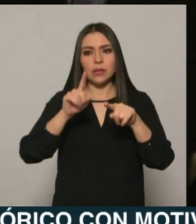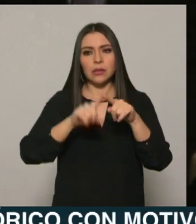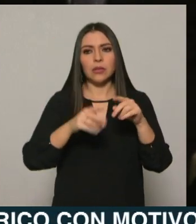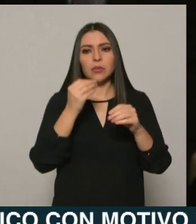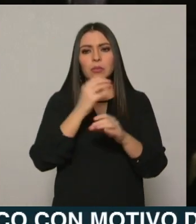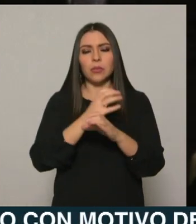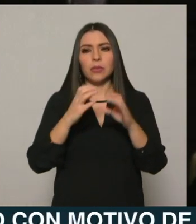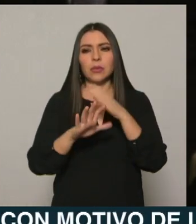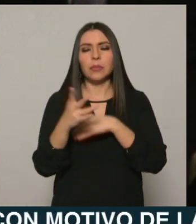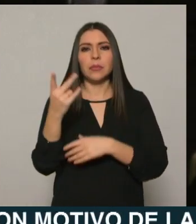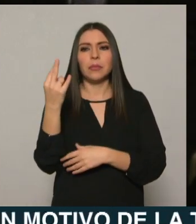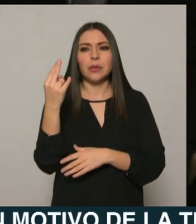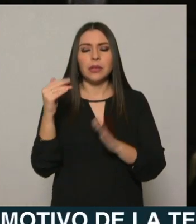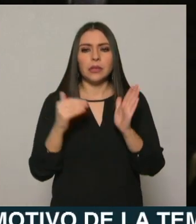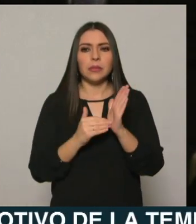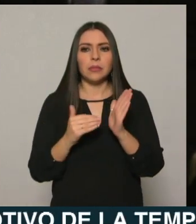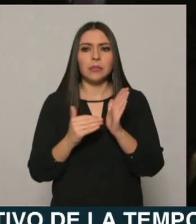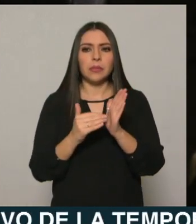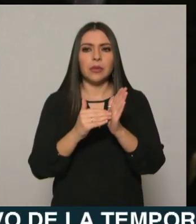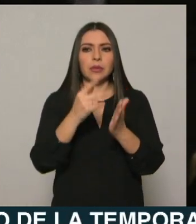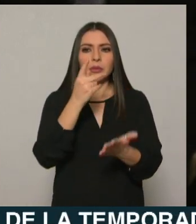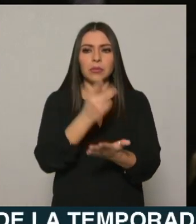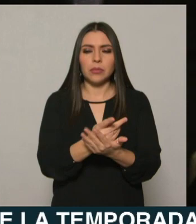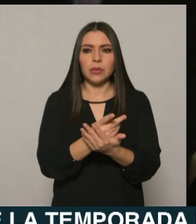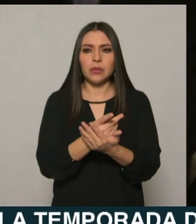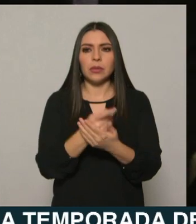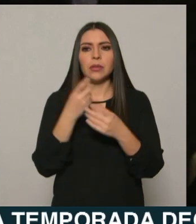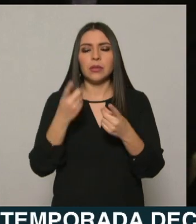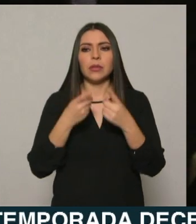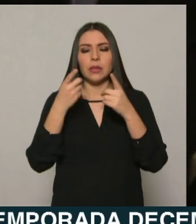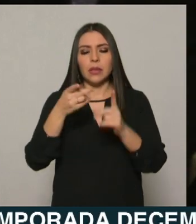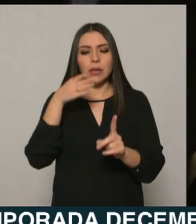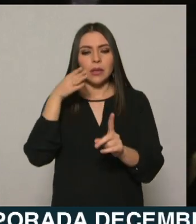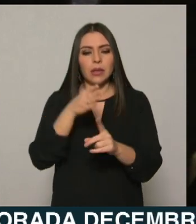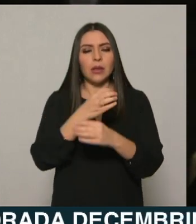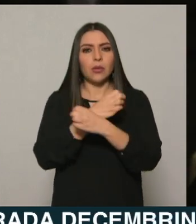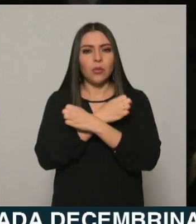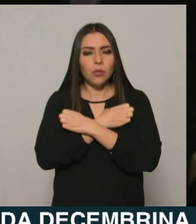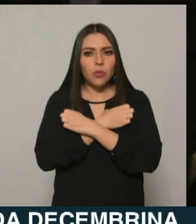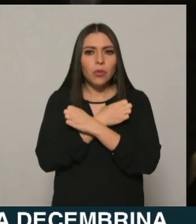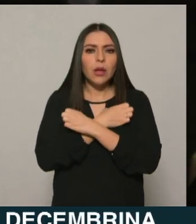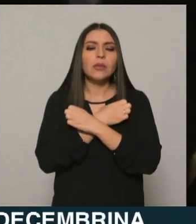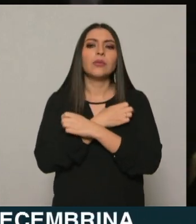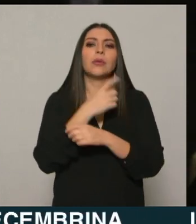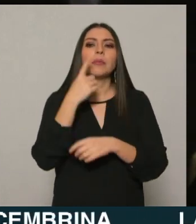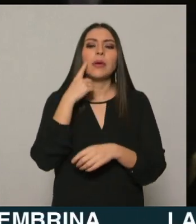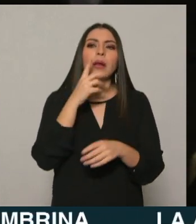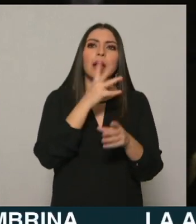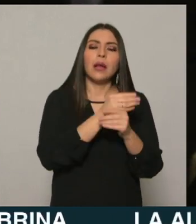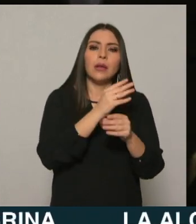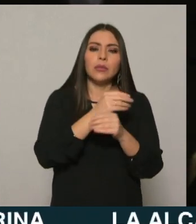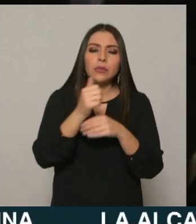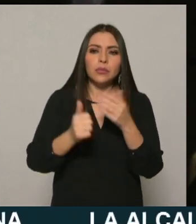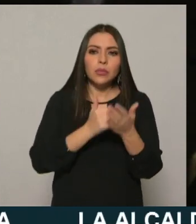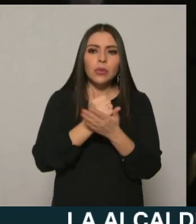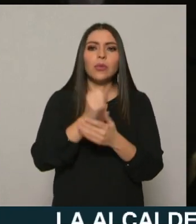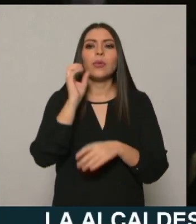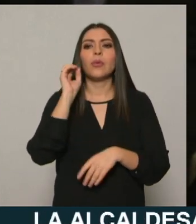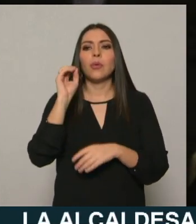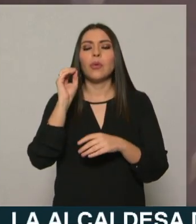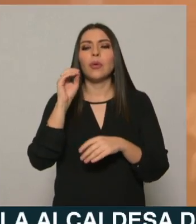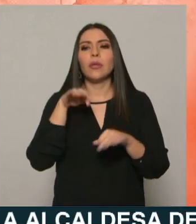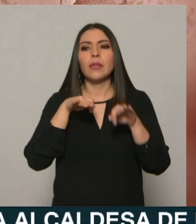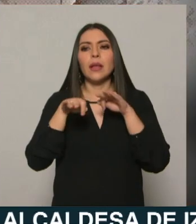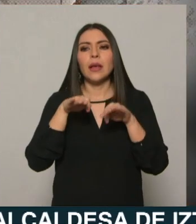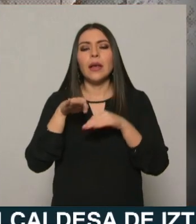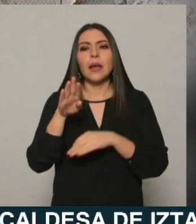públicos 25,000 millones de pesos que orientamos a educación, infraestructura y aumento salarial de los trabajadores